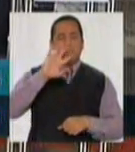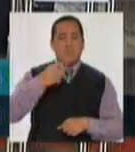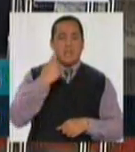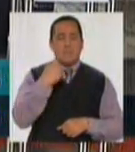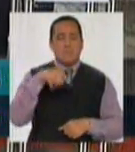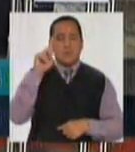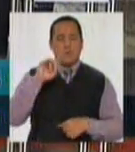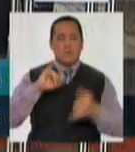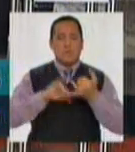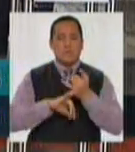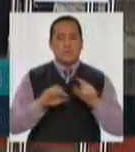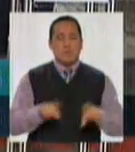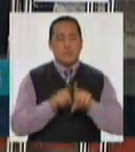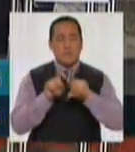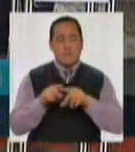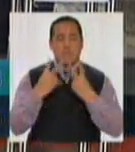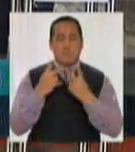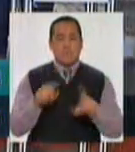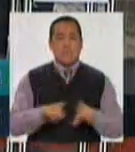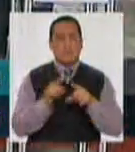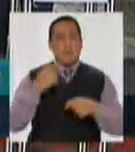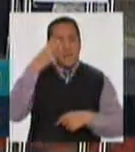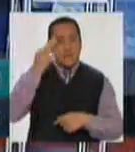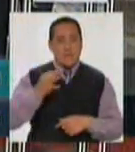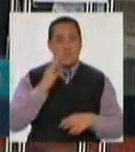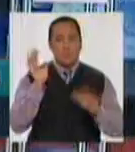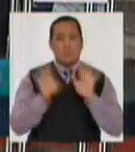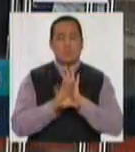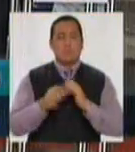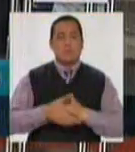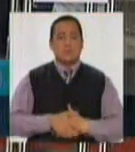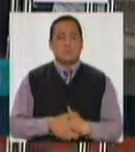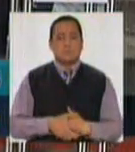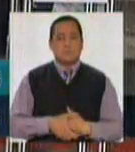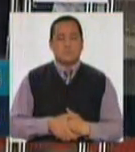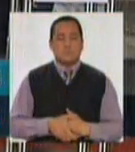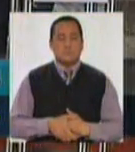1,1 mil millones de dólares. Nosotros también consideramos que